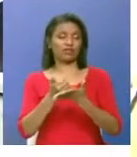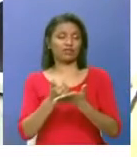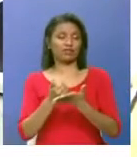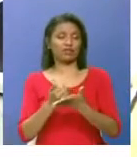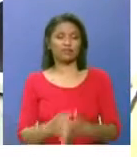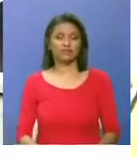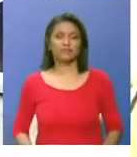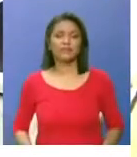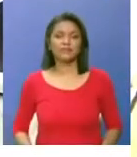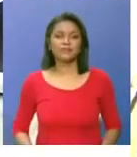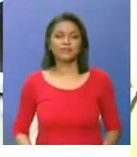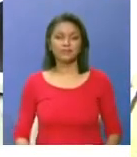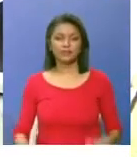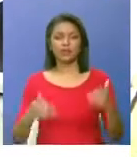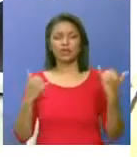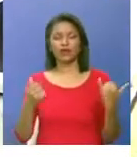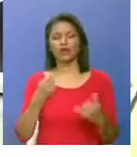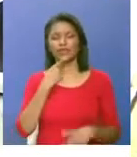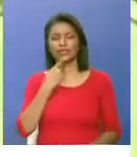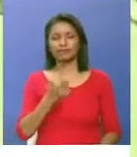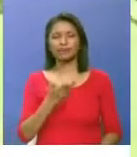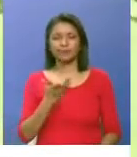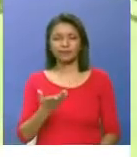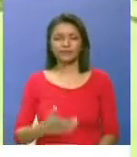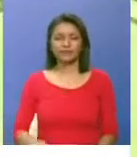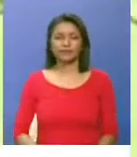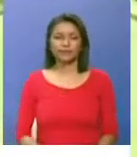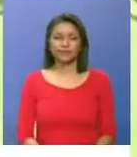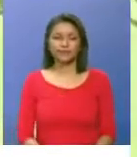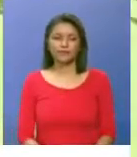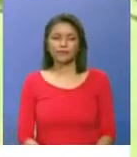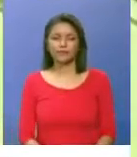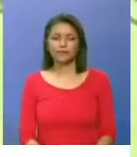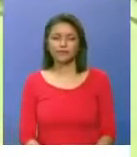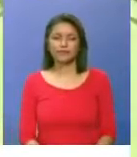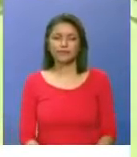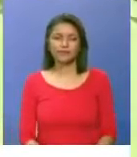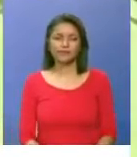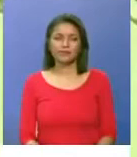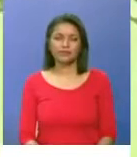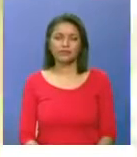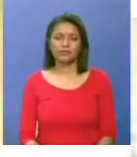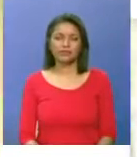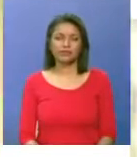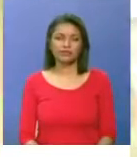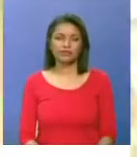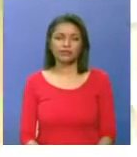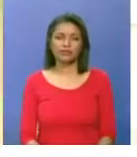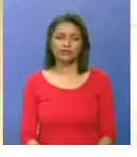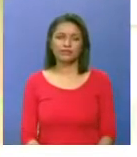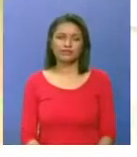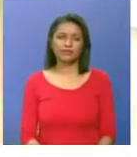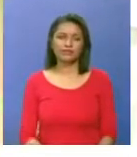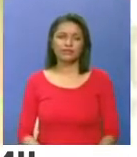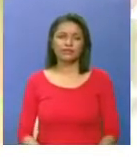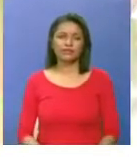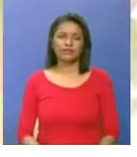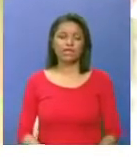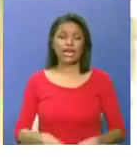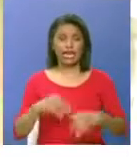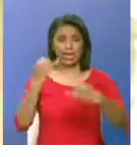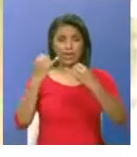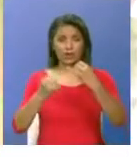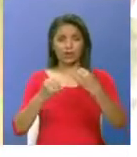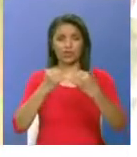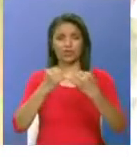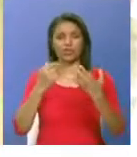carbono negativo. Escuchemos lo que hemos conversado más temprano con las autoridades del Ministerio de Ambiente. Bueno, gracias al mapa, al último mapa de